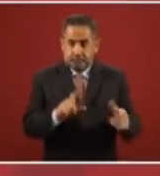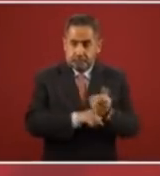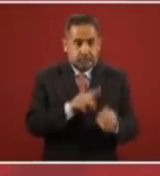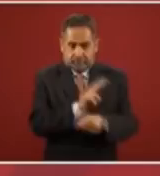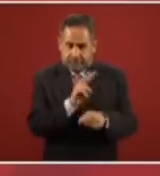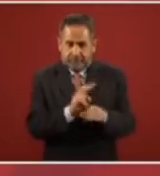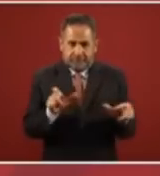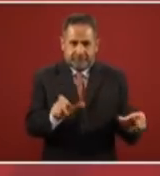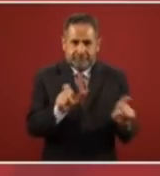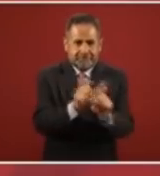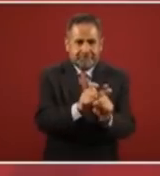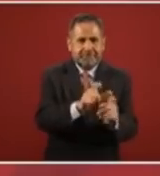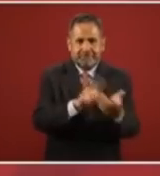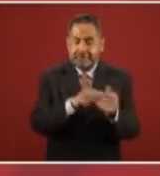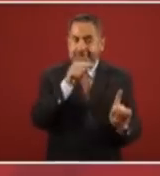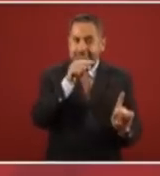contigo, que